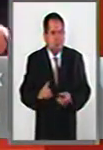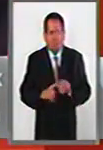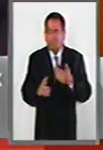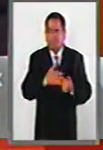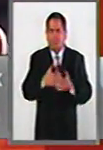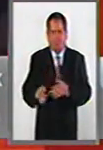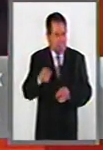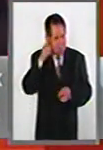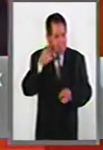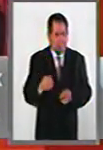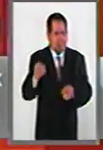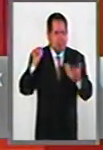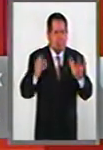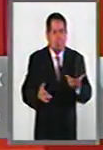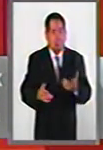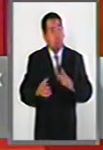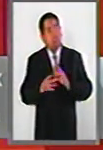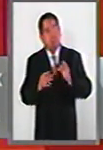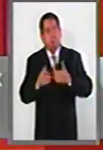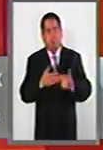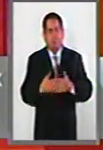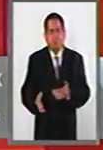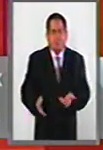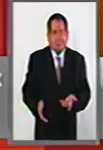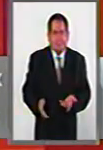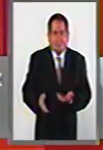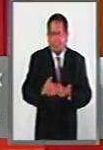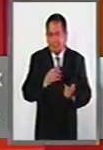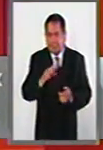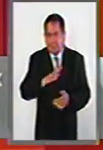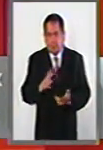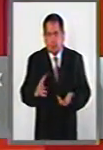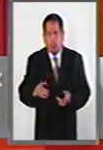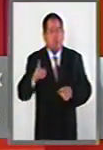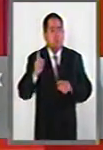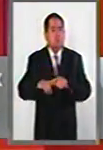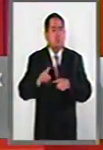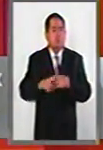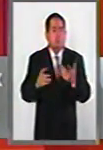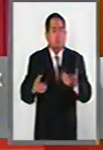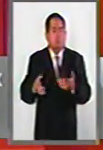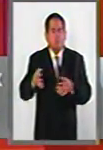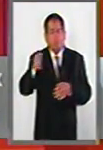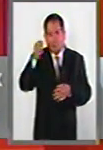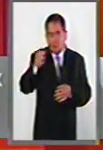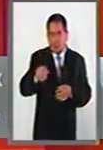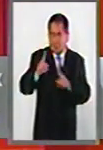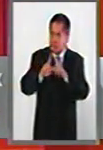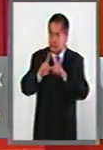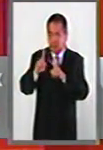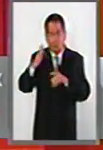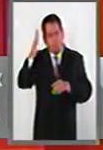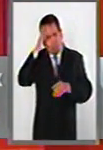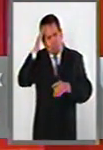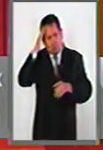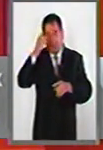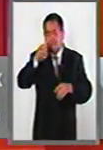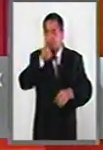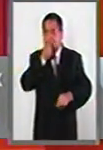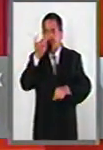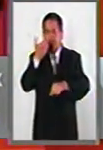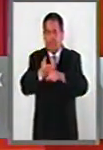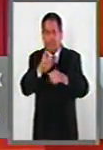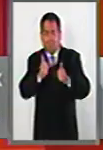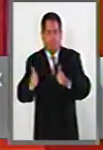absurdo discurso, ¿verdad?, de modernidad es una cuestión de arriba abajo. El secretario